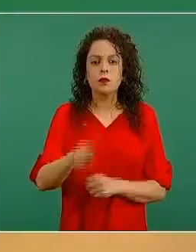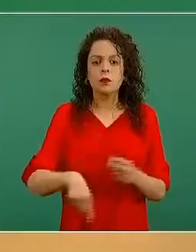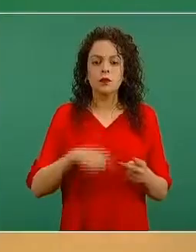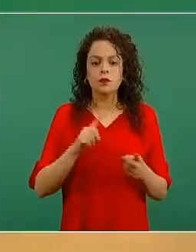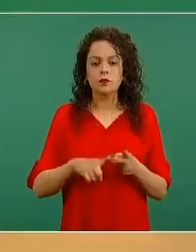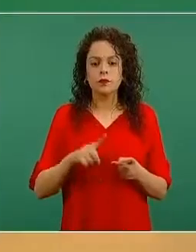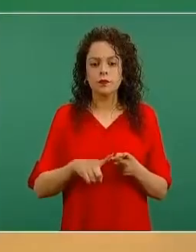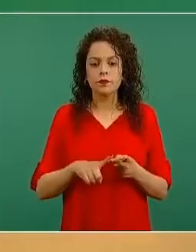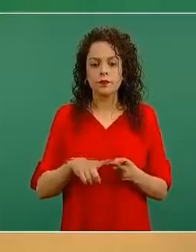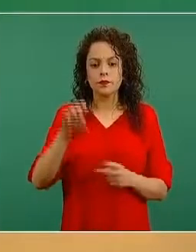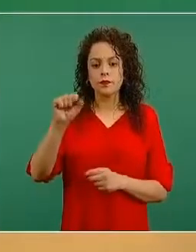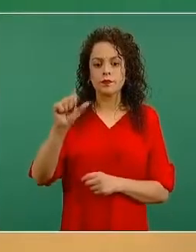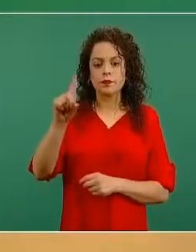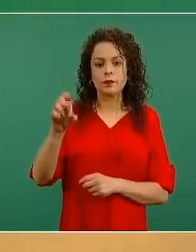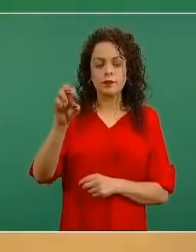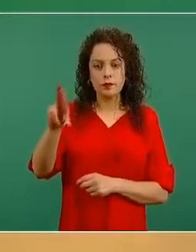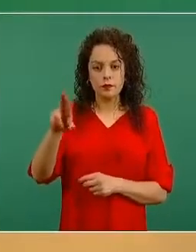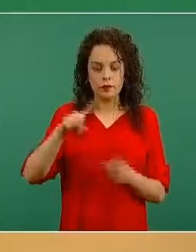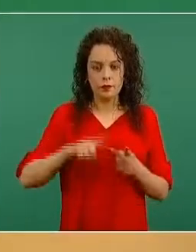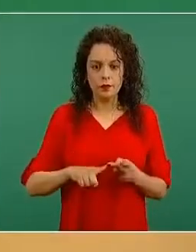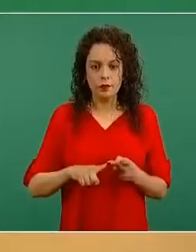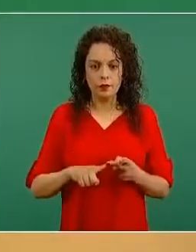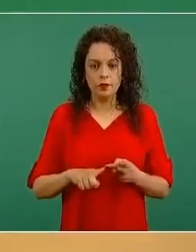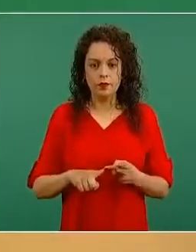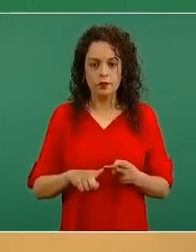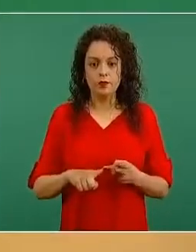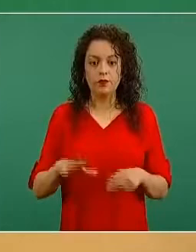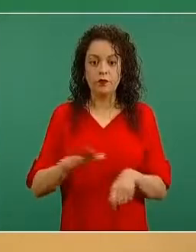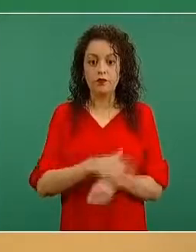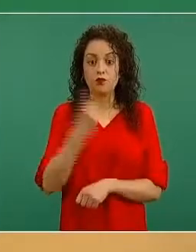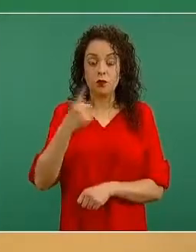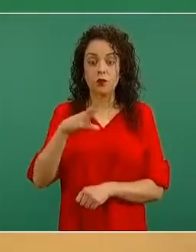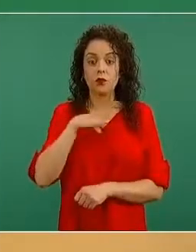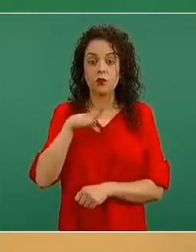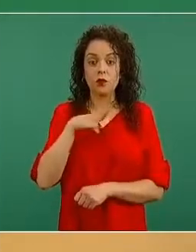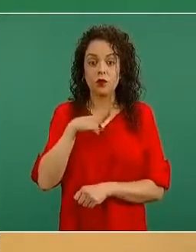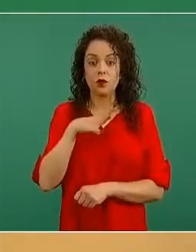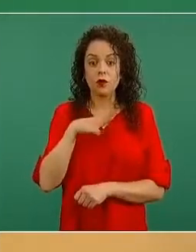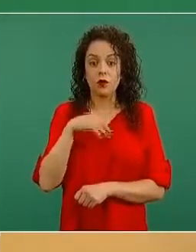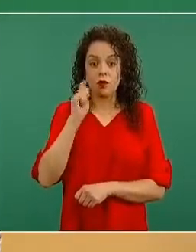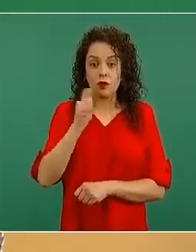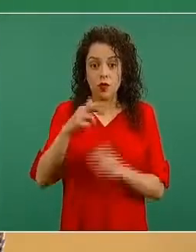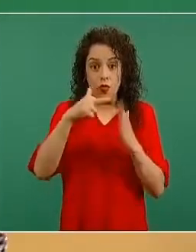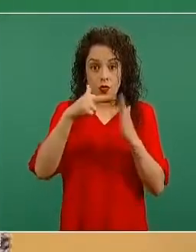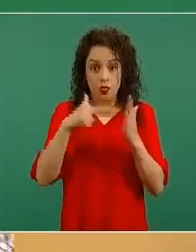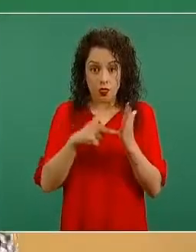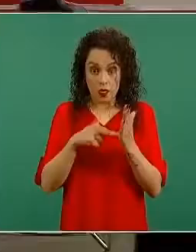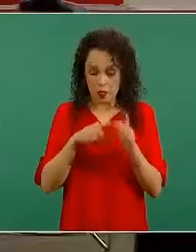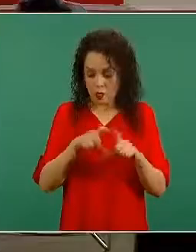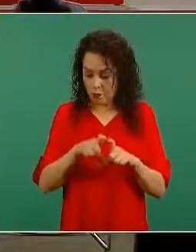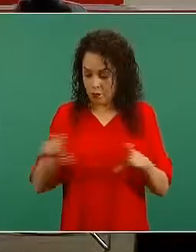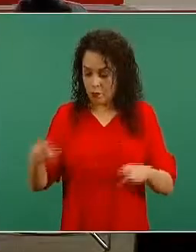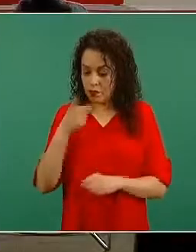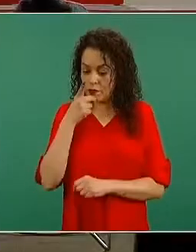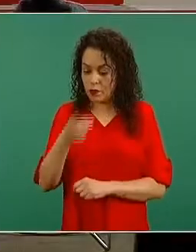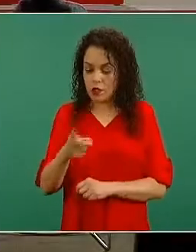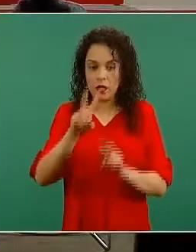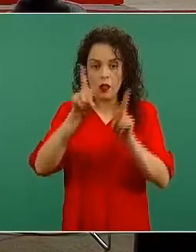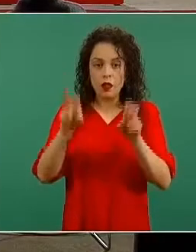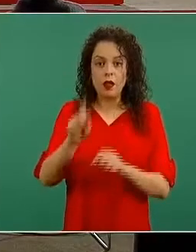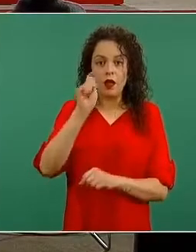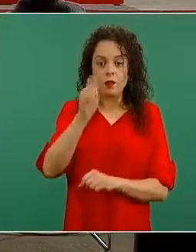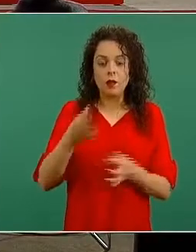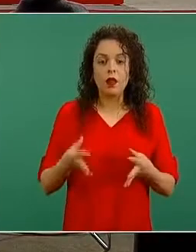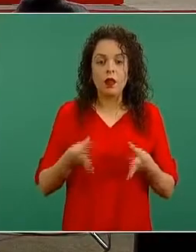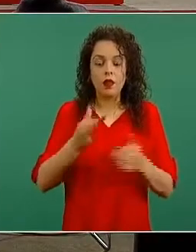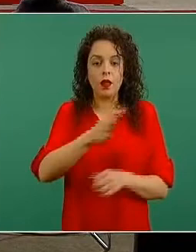de Agricultura y Desarrollo Rural, porque hay una sección, un capítulo del reglamento que contempla el tema de la calidad